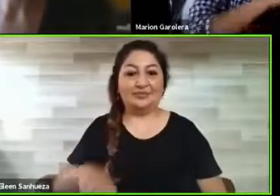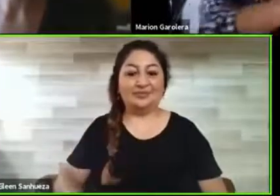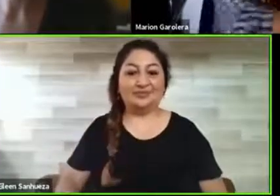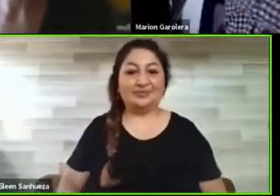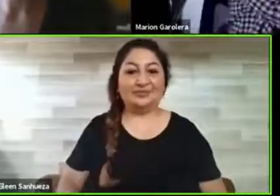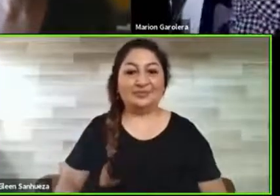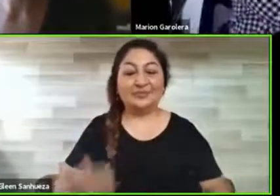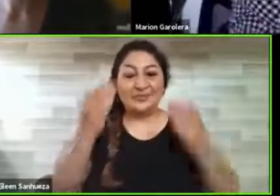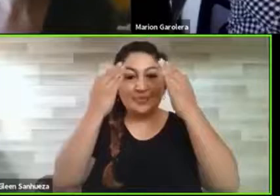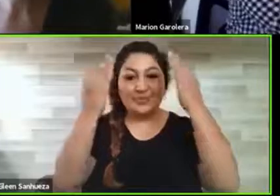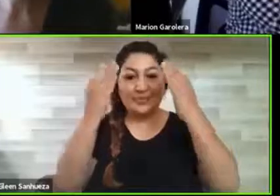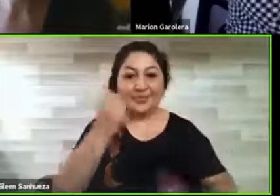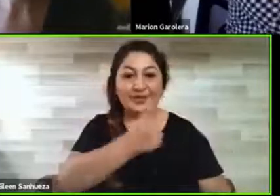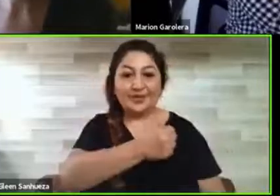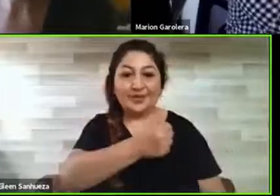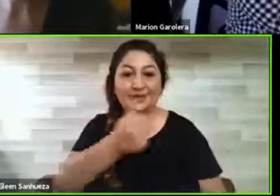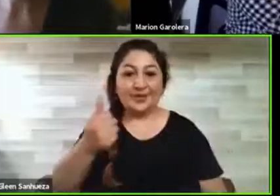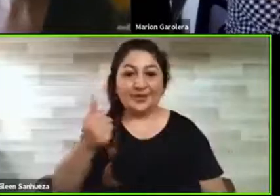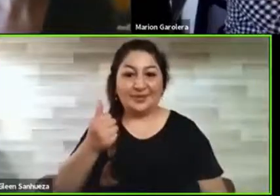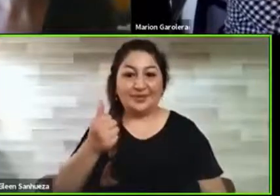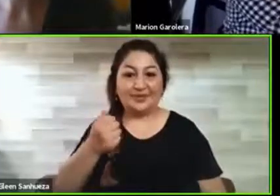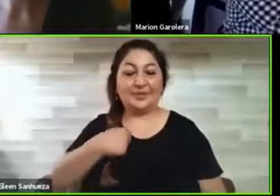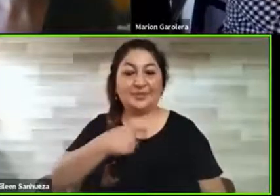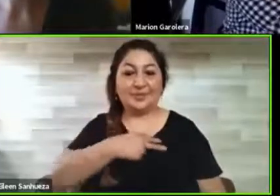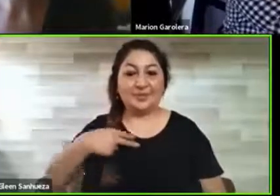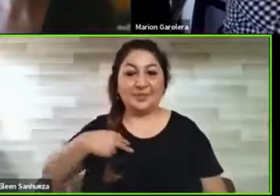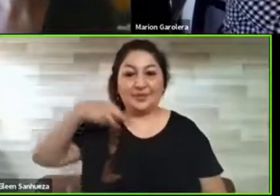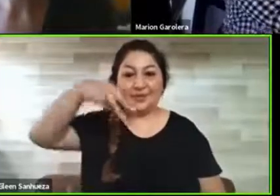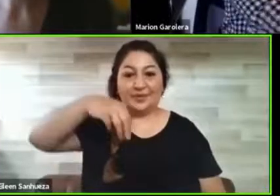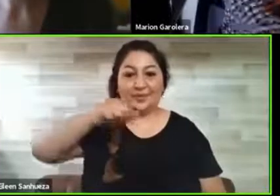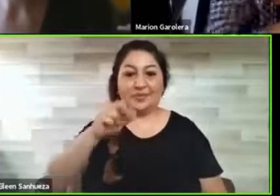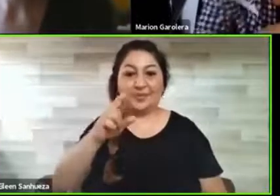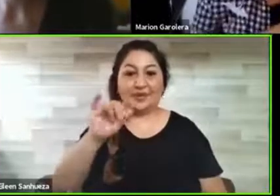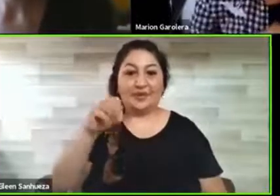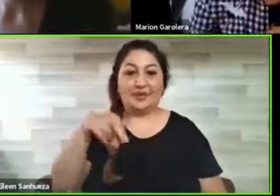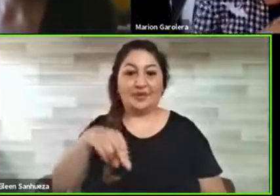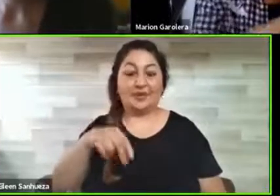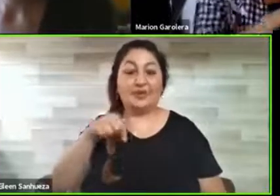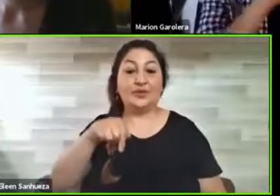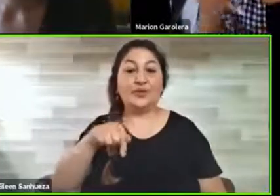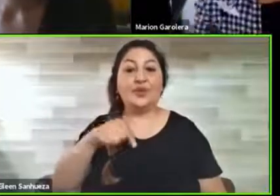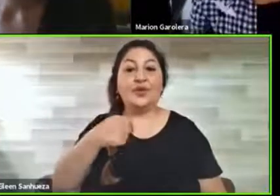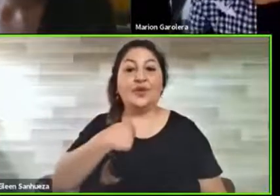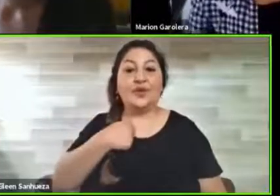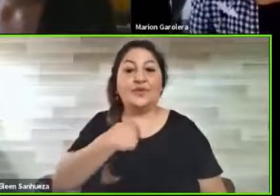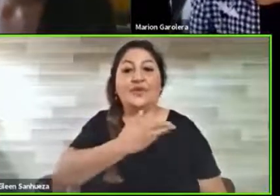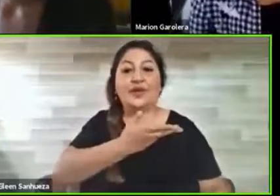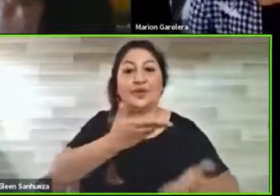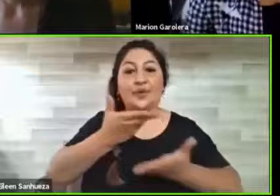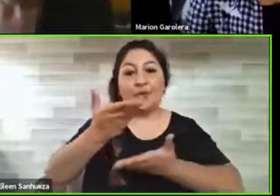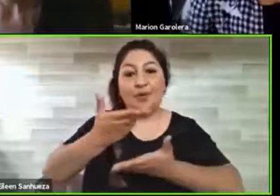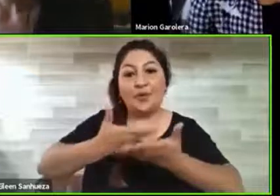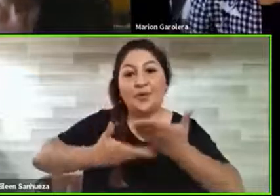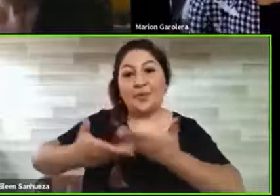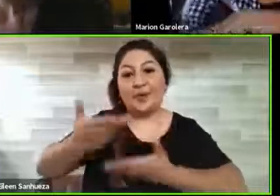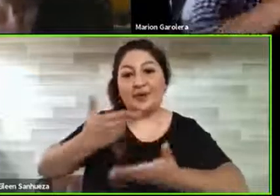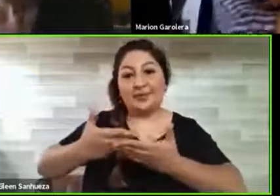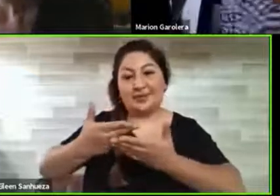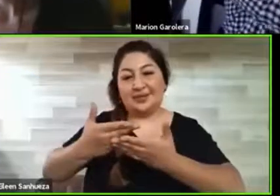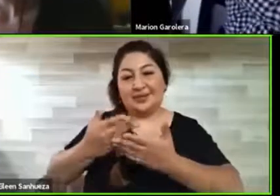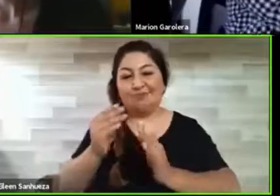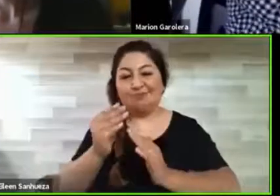Hola a todos. Bueno, mi nombre es Marion y les voy a compartir muy por encima lo que es Rakim. Es un